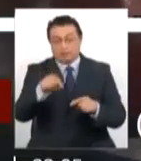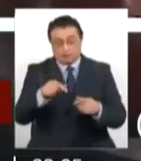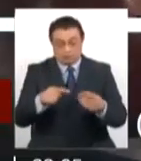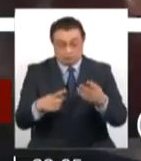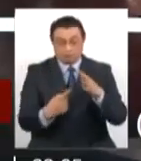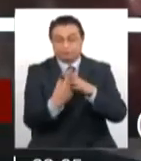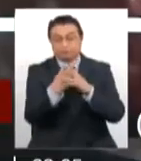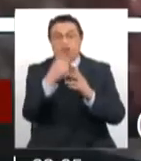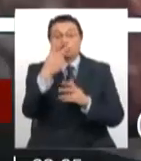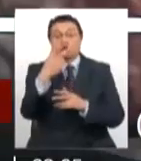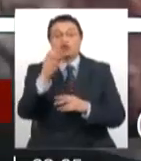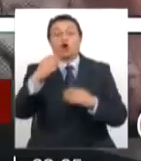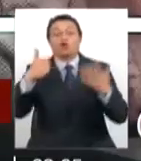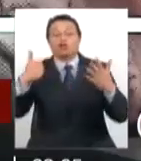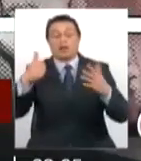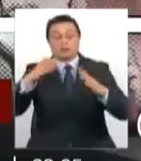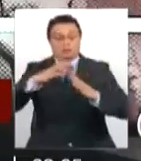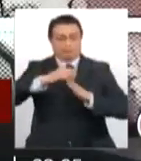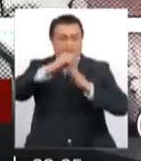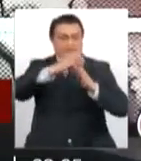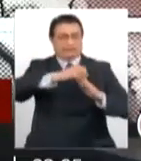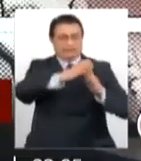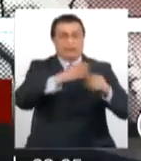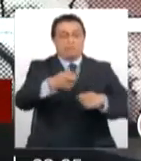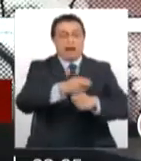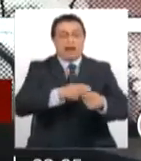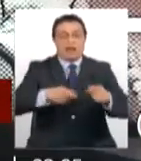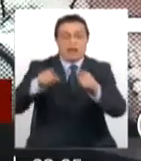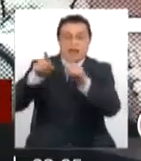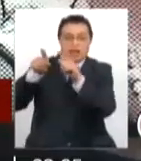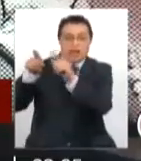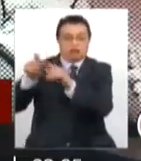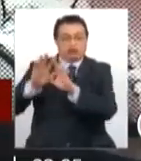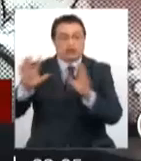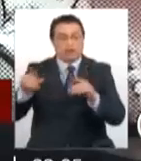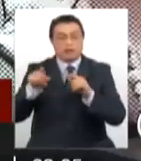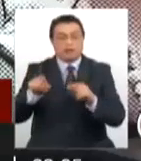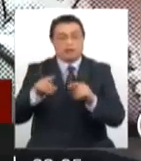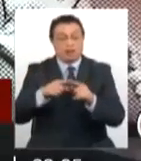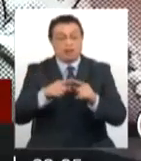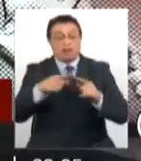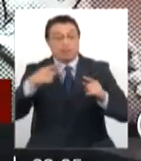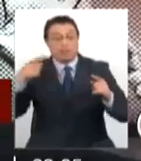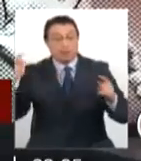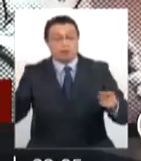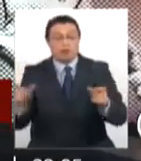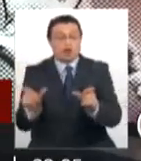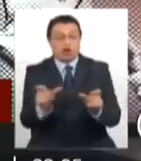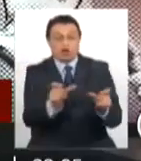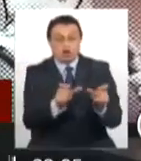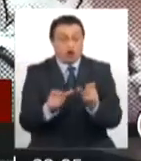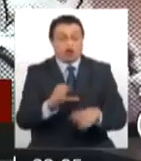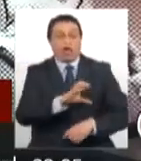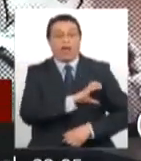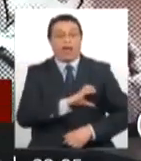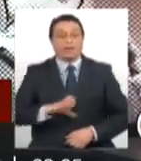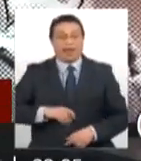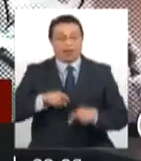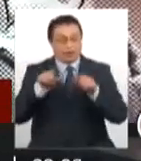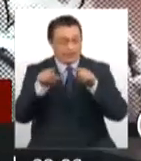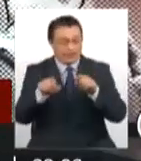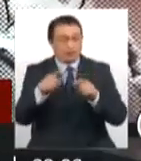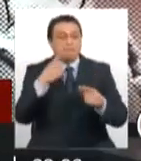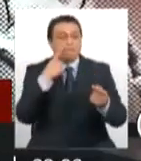aparecer 2 o 6 imperios del dinero que lo manejarán ellos. Por consiguiente, a la larga, controlarán el Estado. Eso es lo